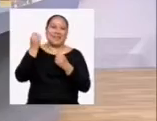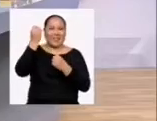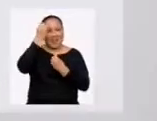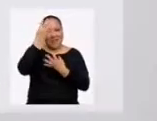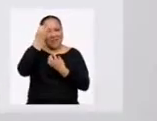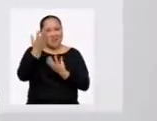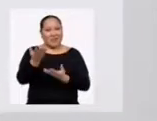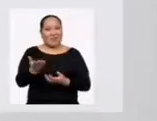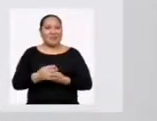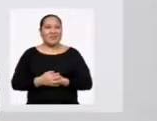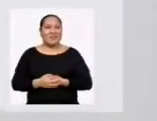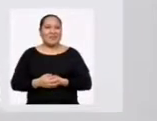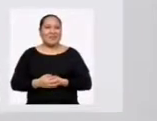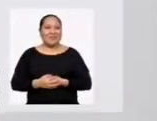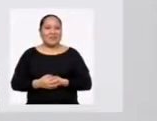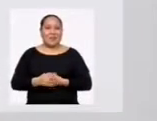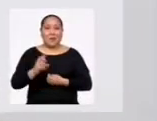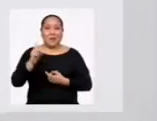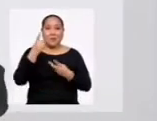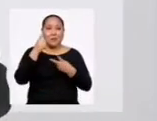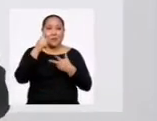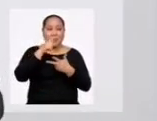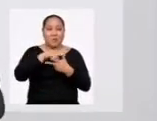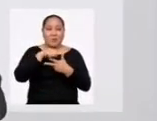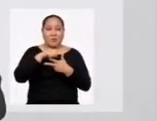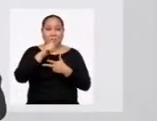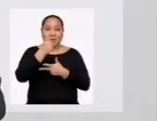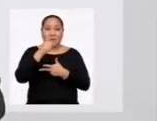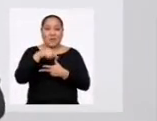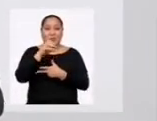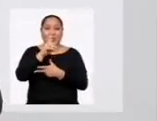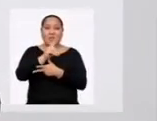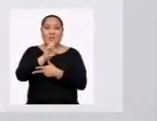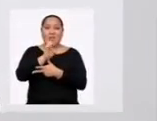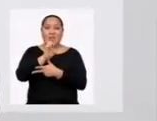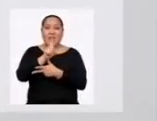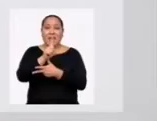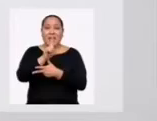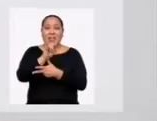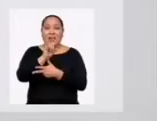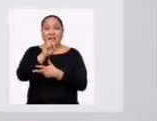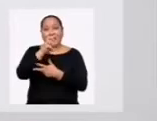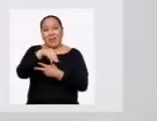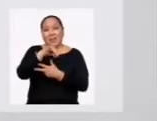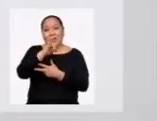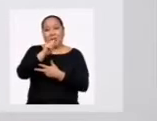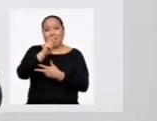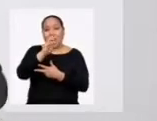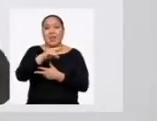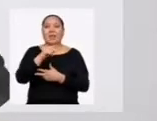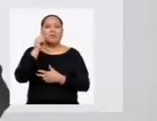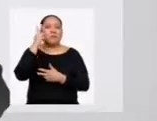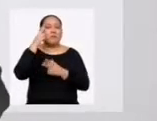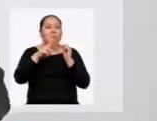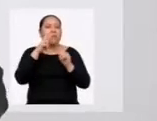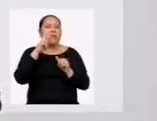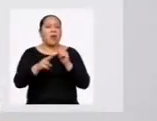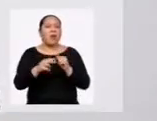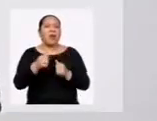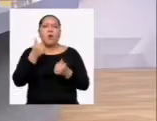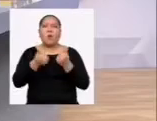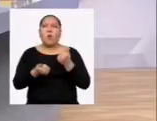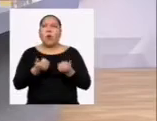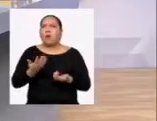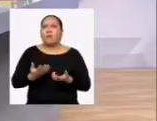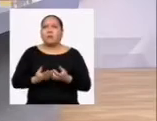datos. Lo primero es delimitar, es decir, tener claridad sobre aquello sobre lo que vamos a